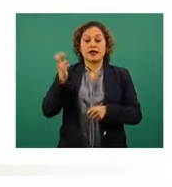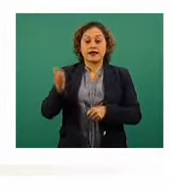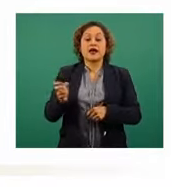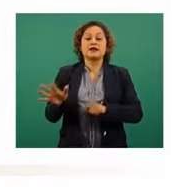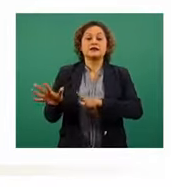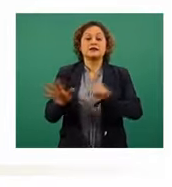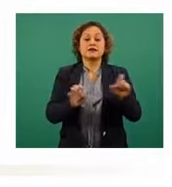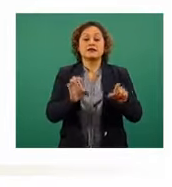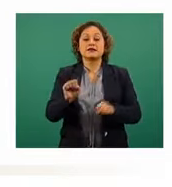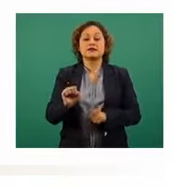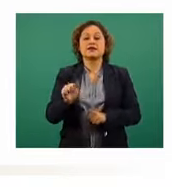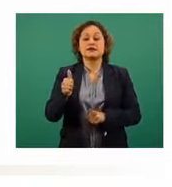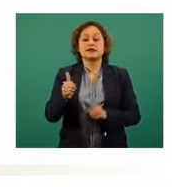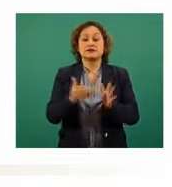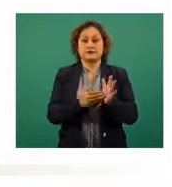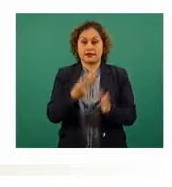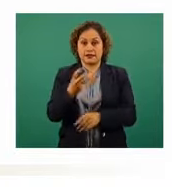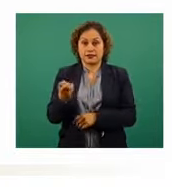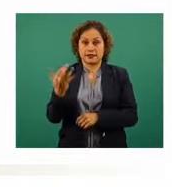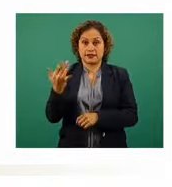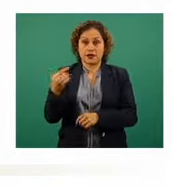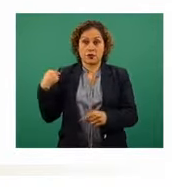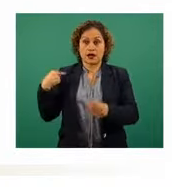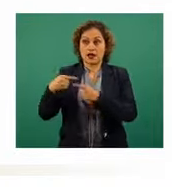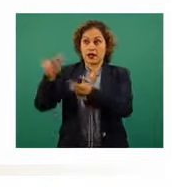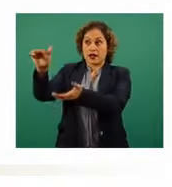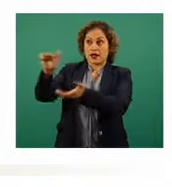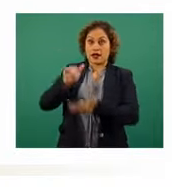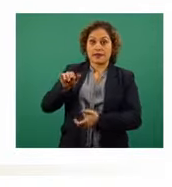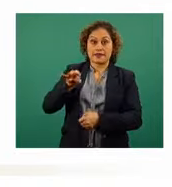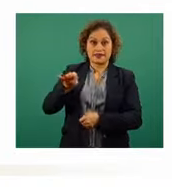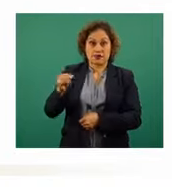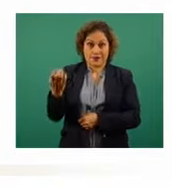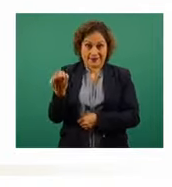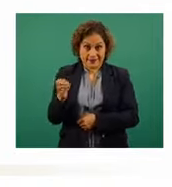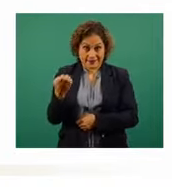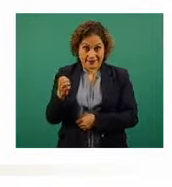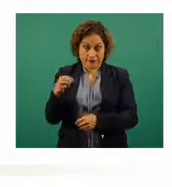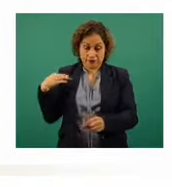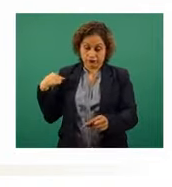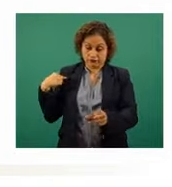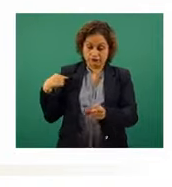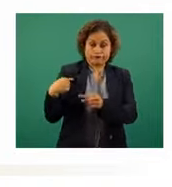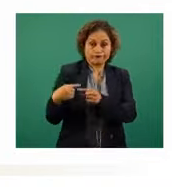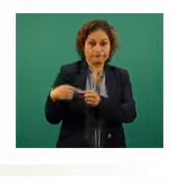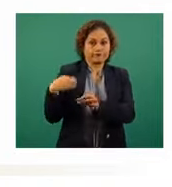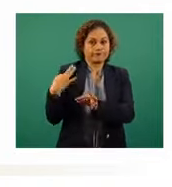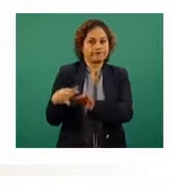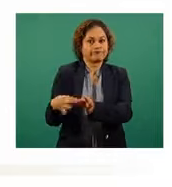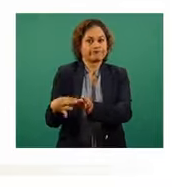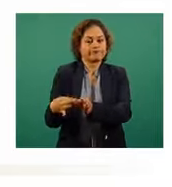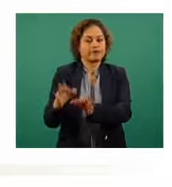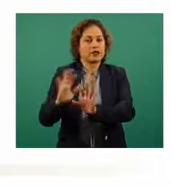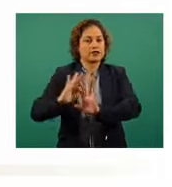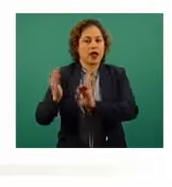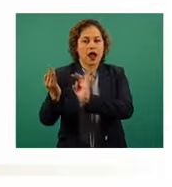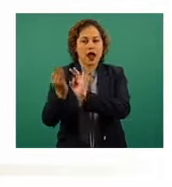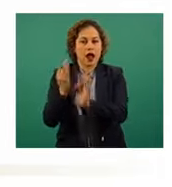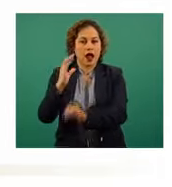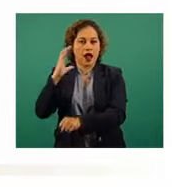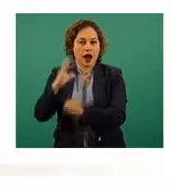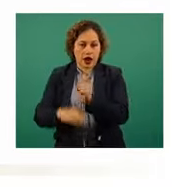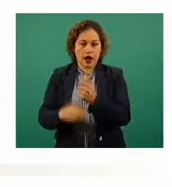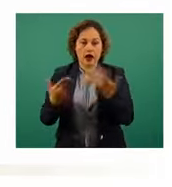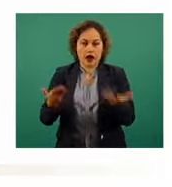219.375 dosis que llegaron el 19 de enero está terminándose. La velocidad que se sigue en este momento